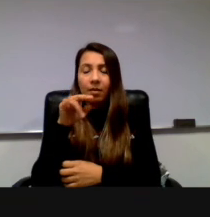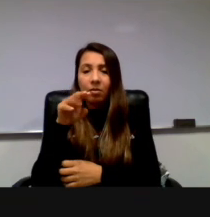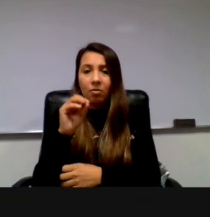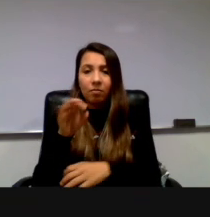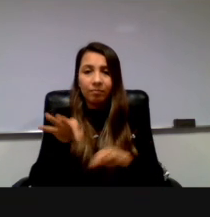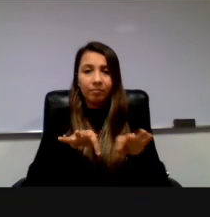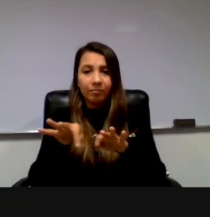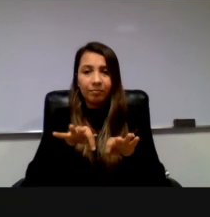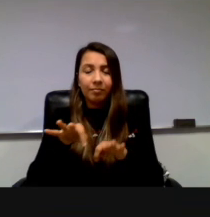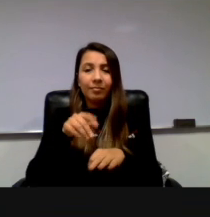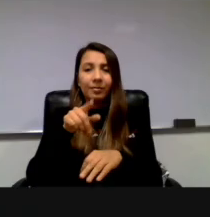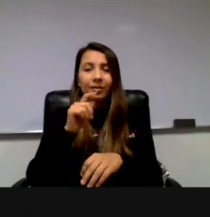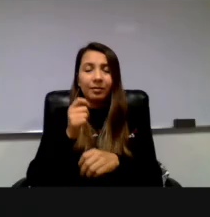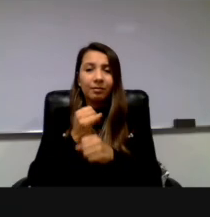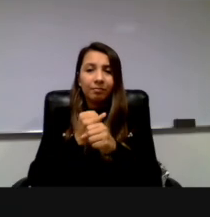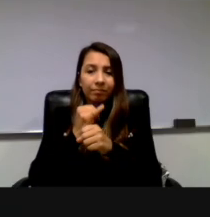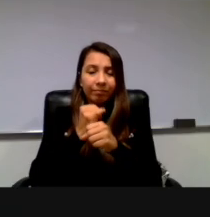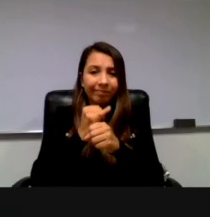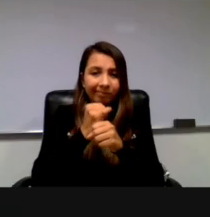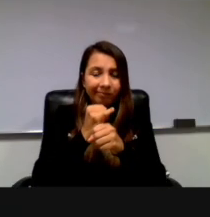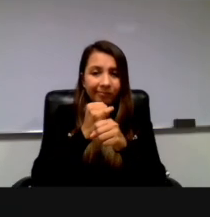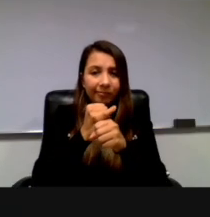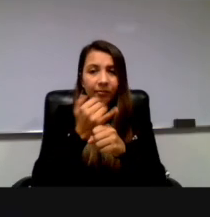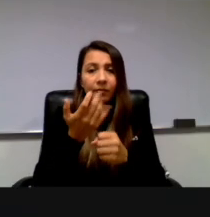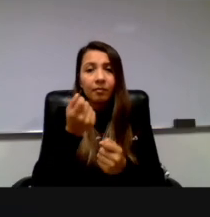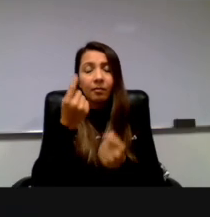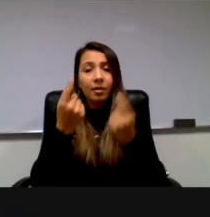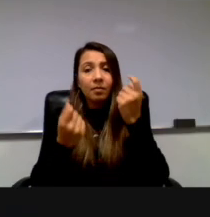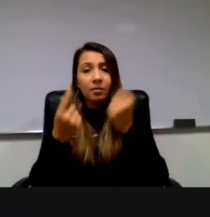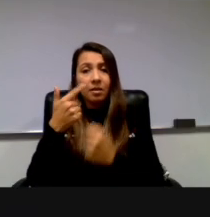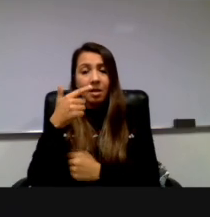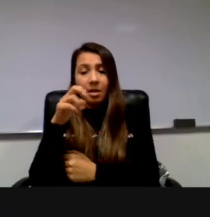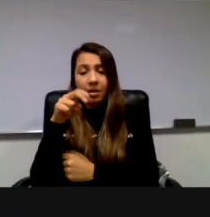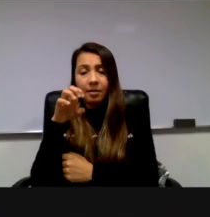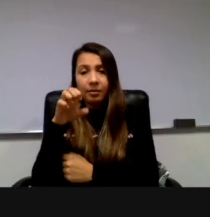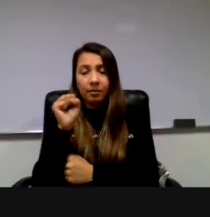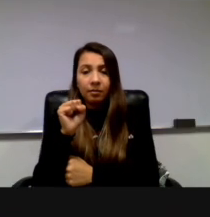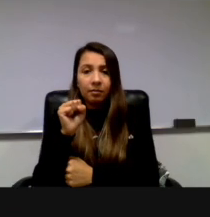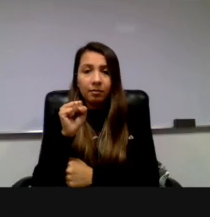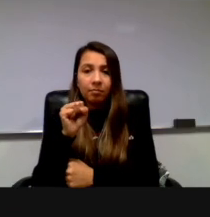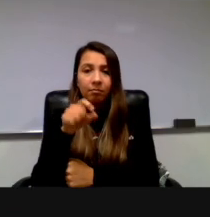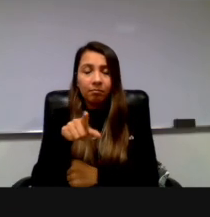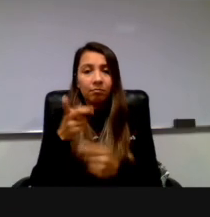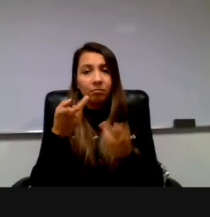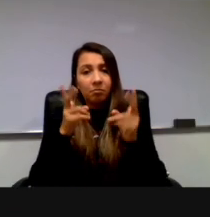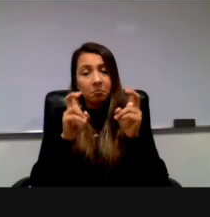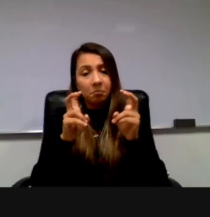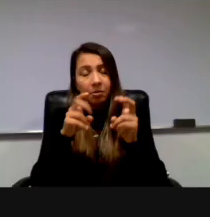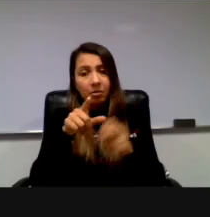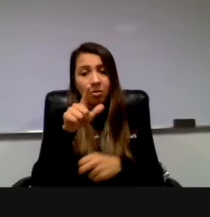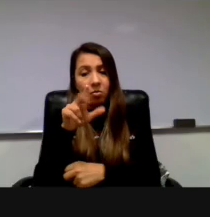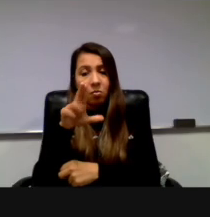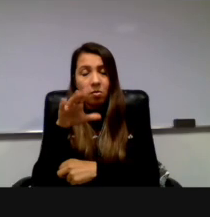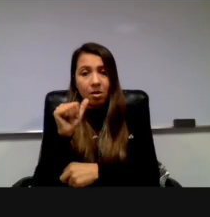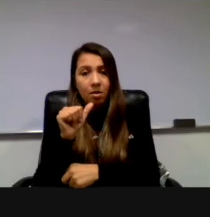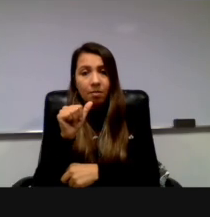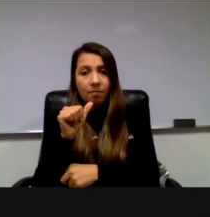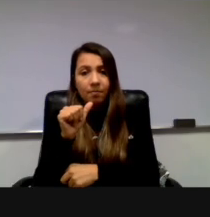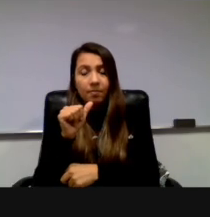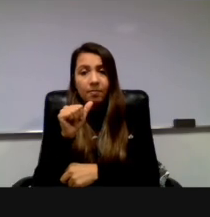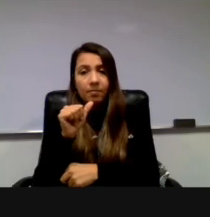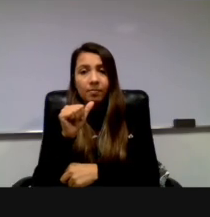arqueológico, ¿no? De ir y estudiar, pues, algunas de estos genes que se supone que se predicen que estaban en Luca,